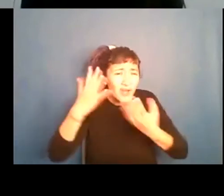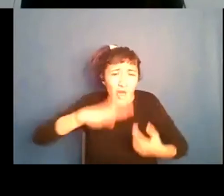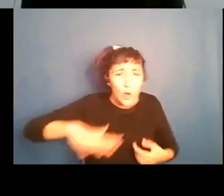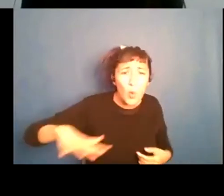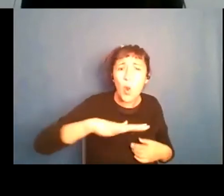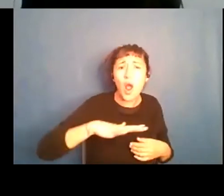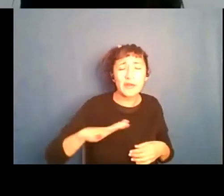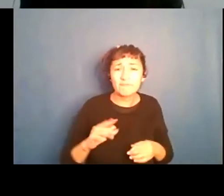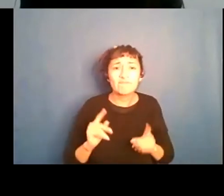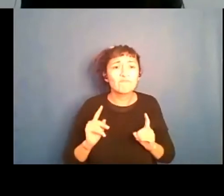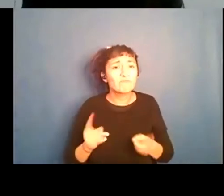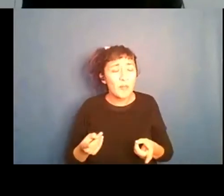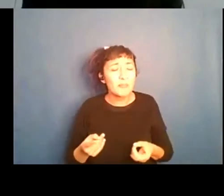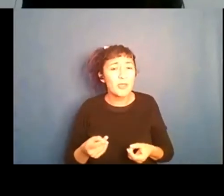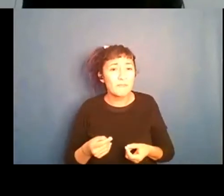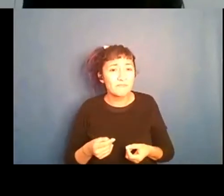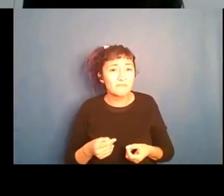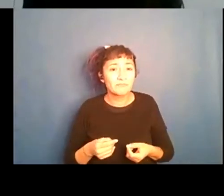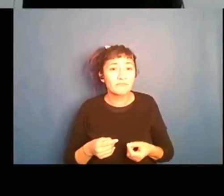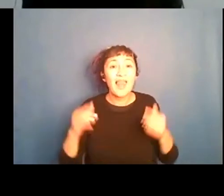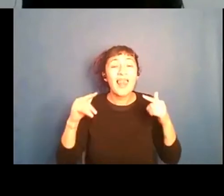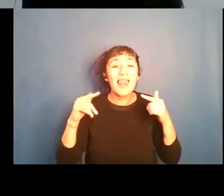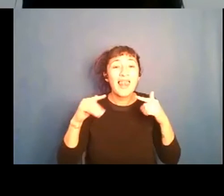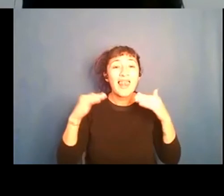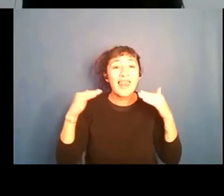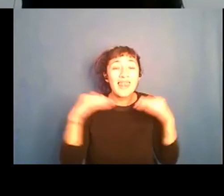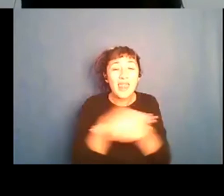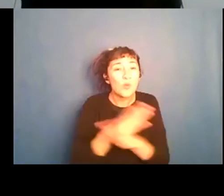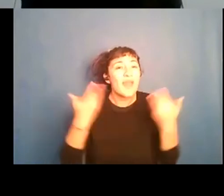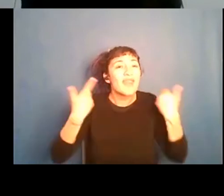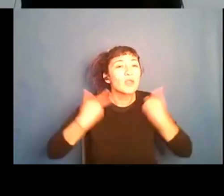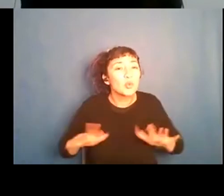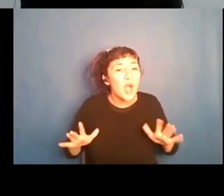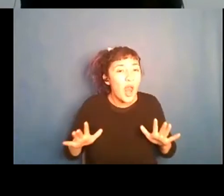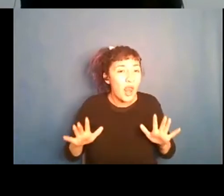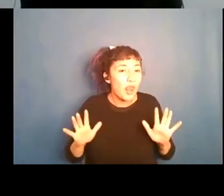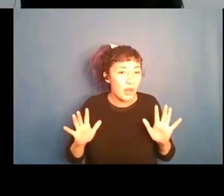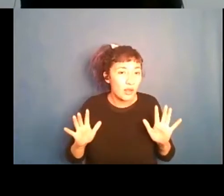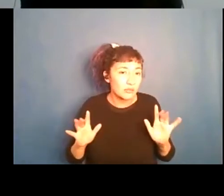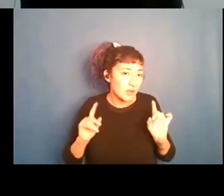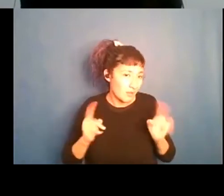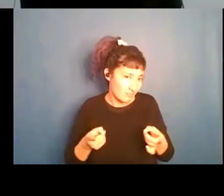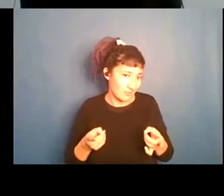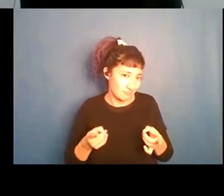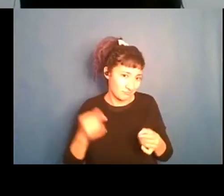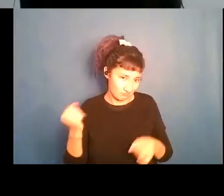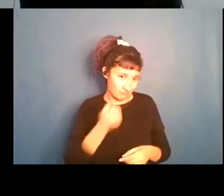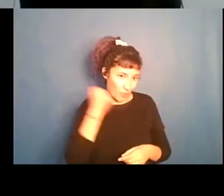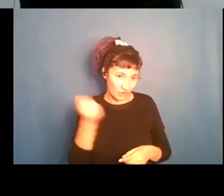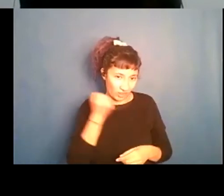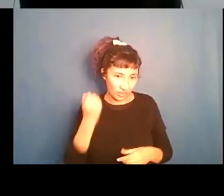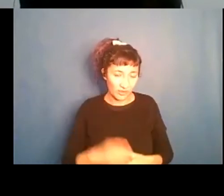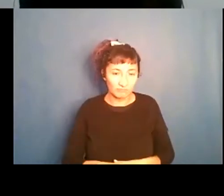y lengua natural, que no es menor, No, la idea sería un